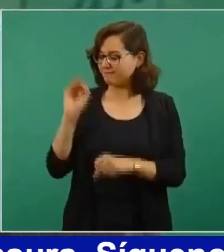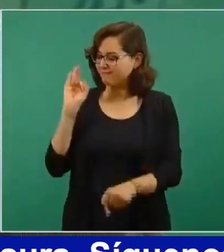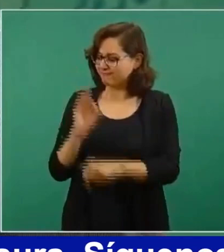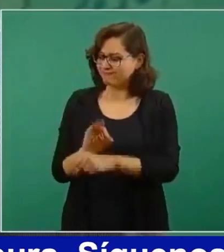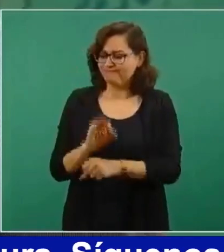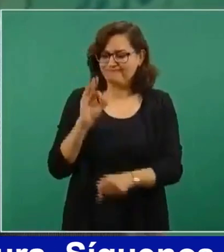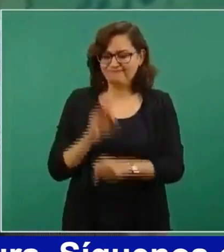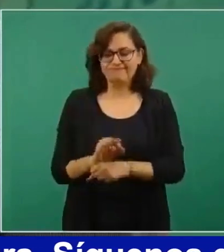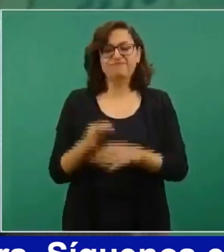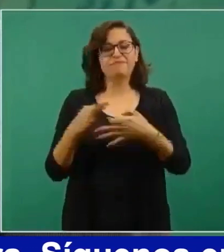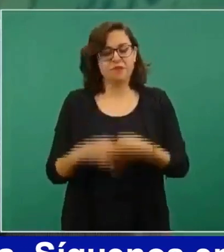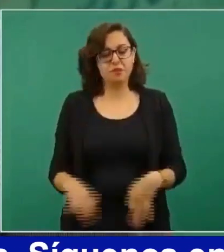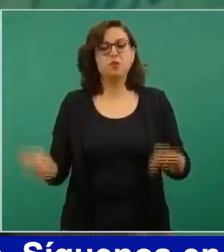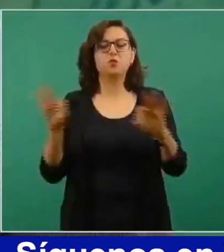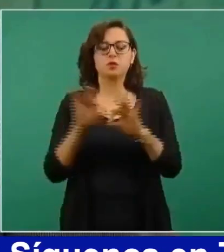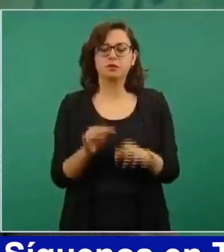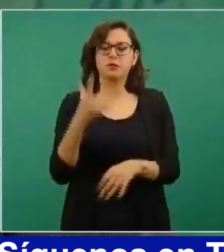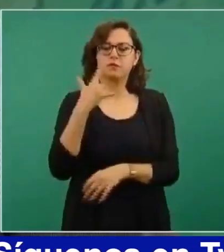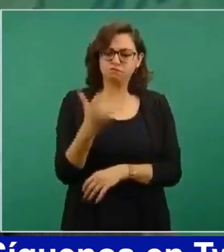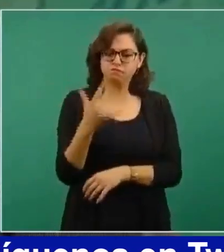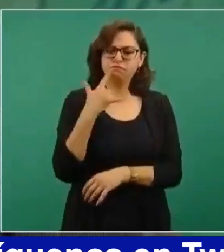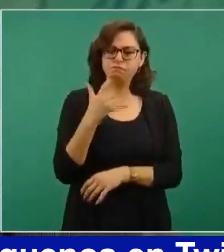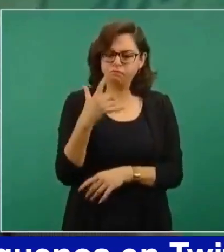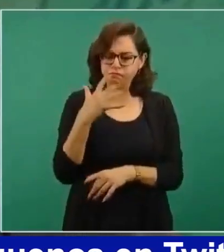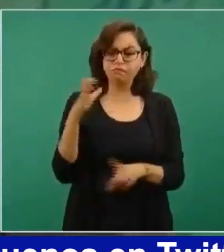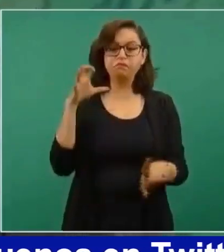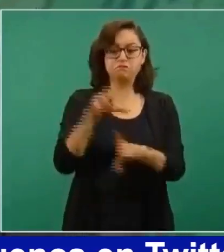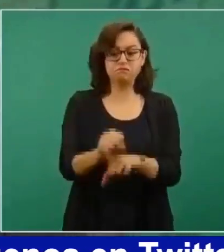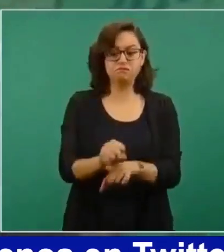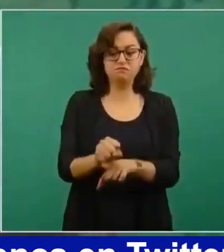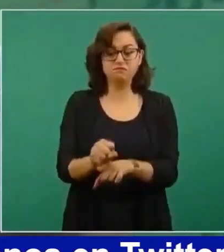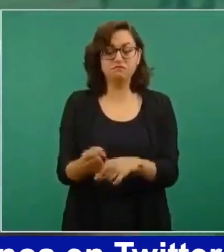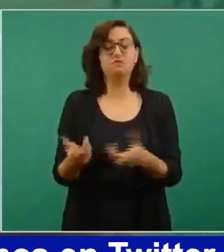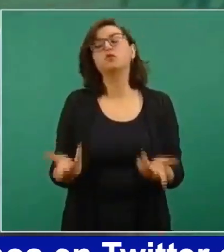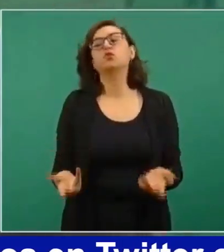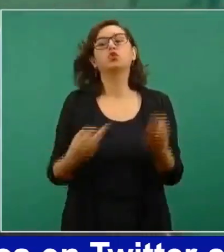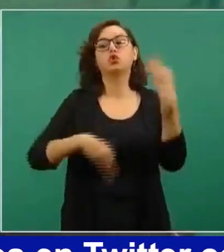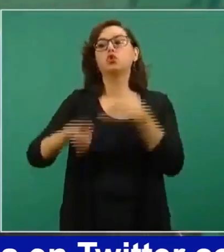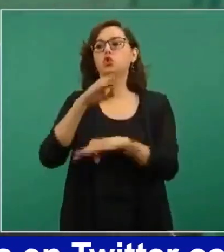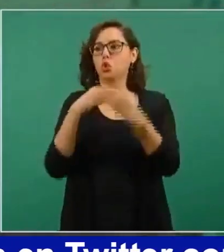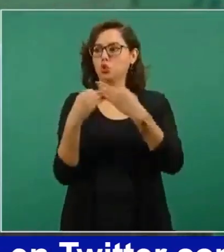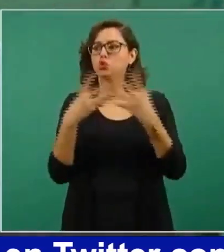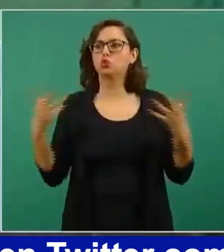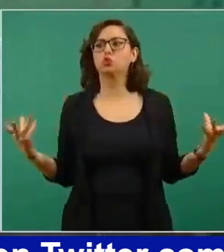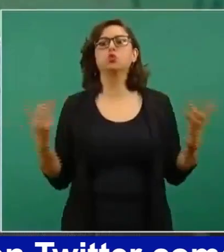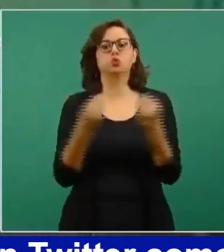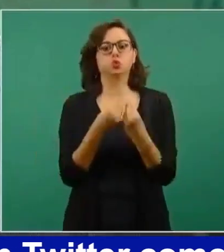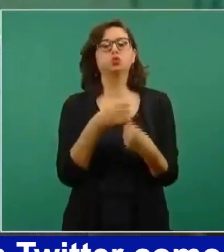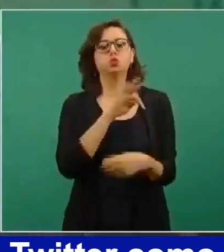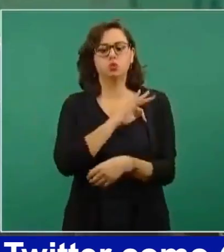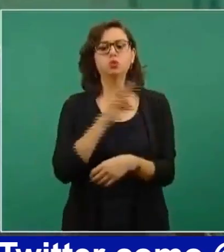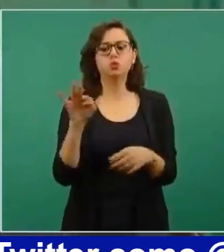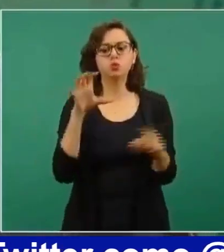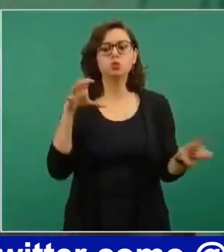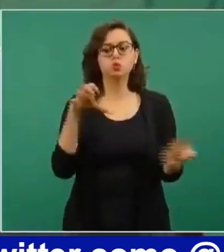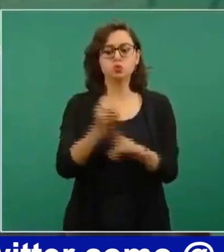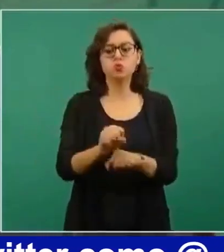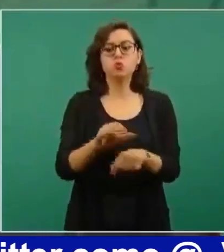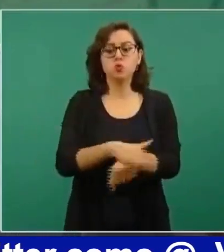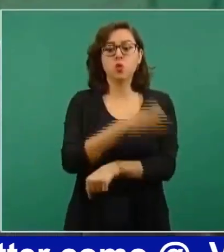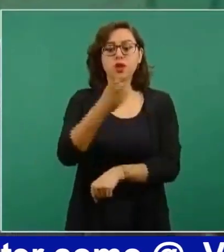y vamos a lograrlo entre todos. Por eso convoqué a los gobernadores a hacer un acuerdo en favor de la